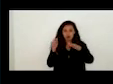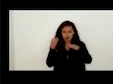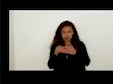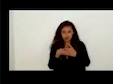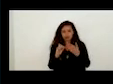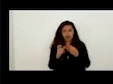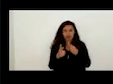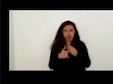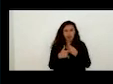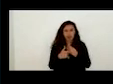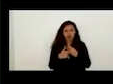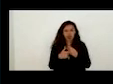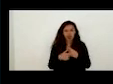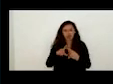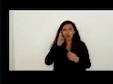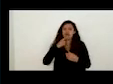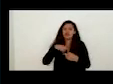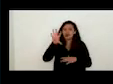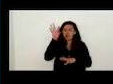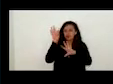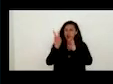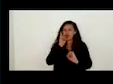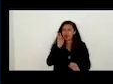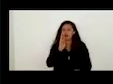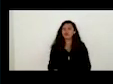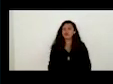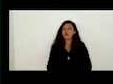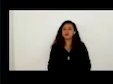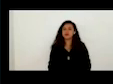un omelette, déjame ver si lo encuentro.